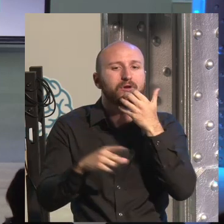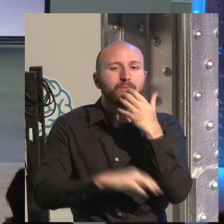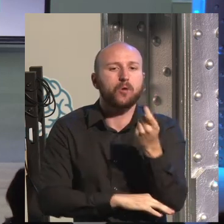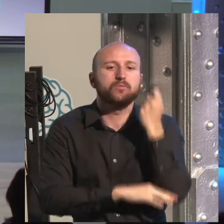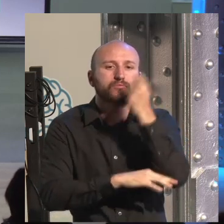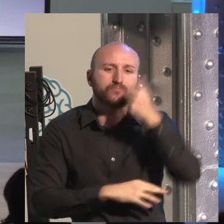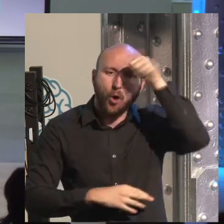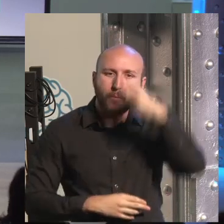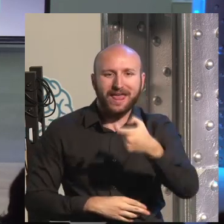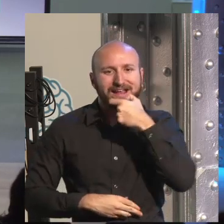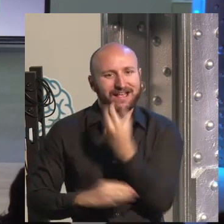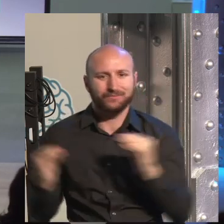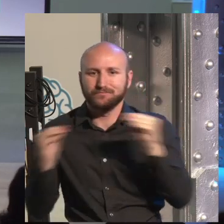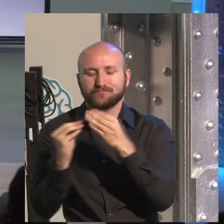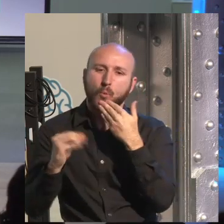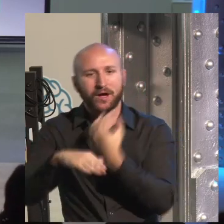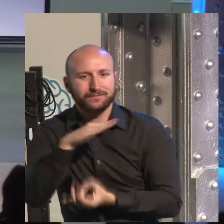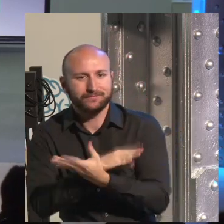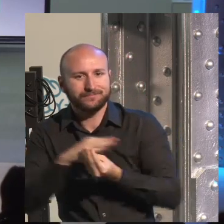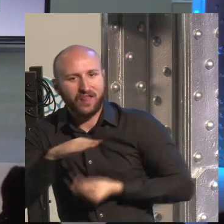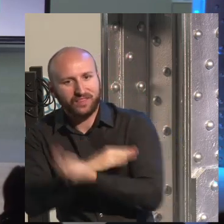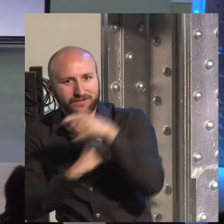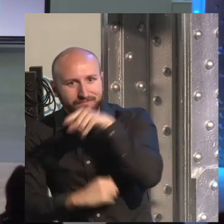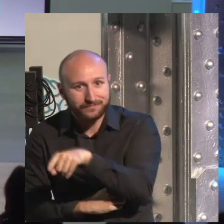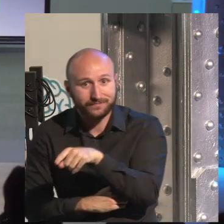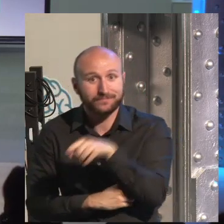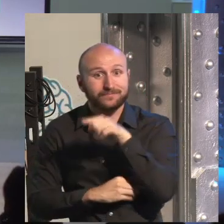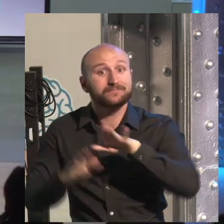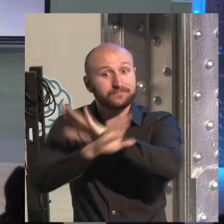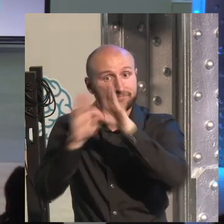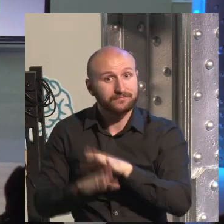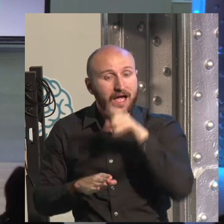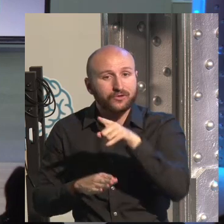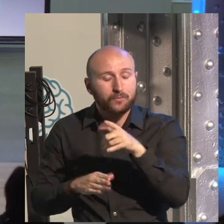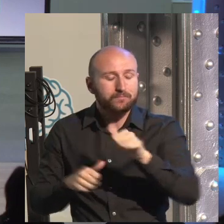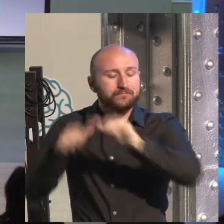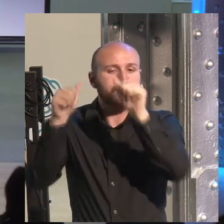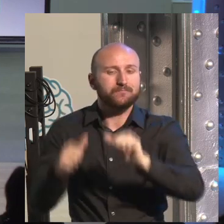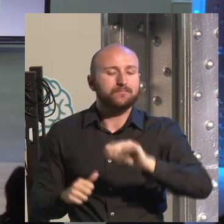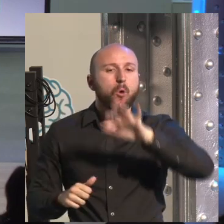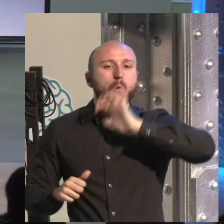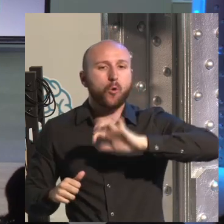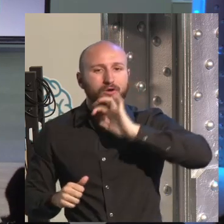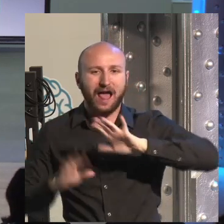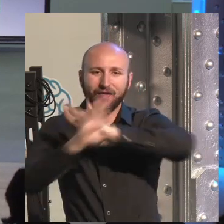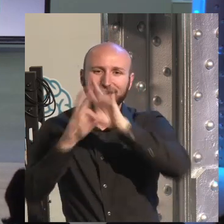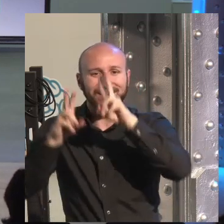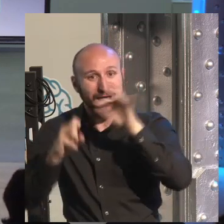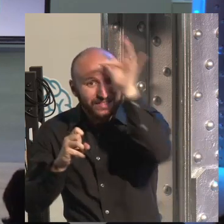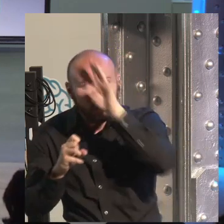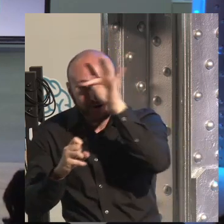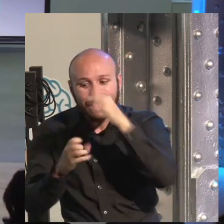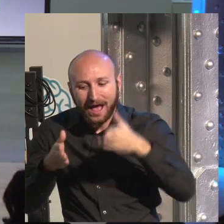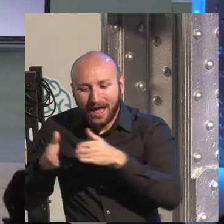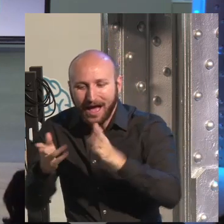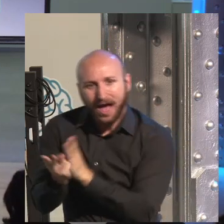inglés. Y eso le llevó, curiosamente, a desviarse de la teoría de